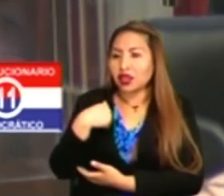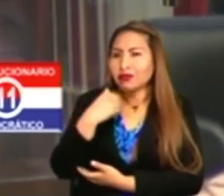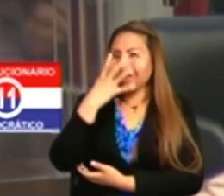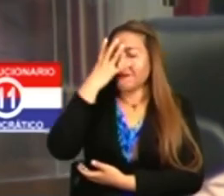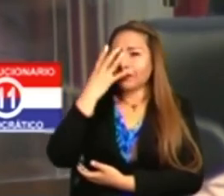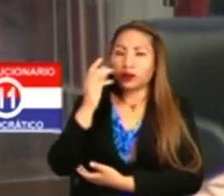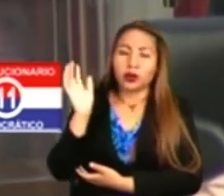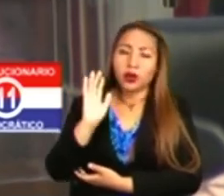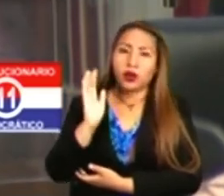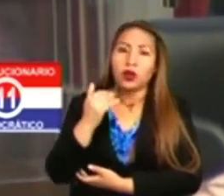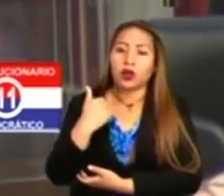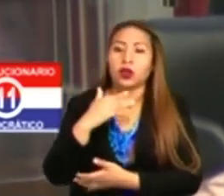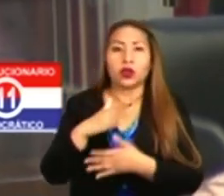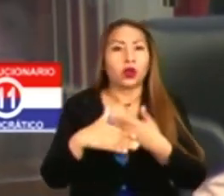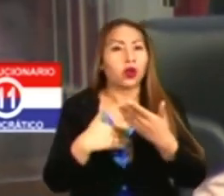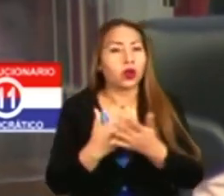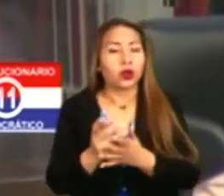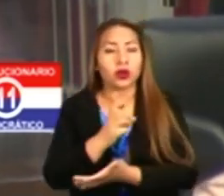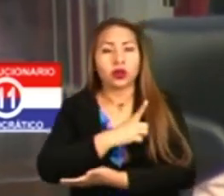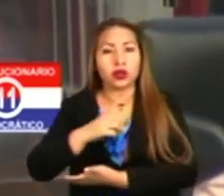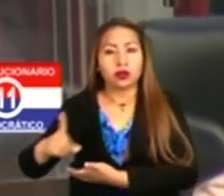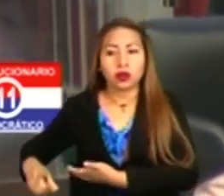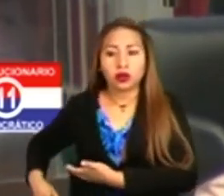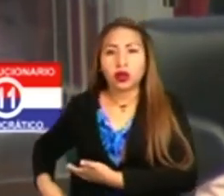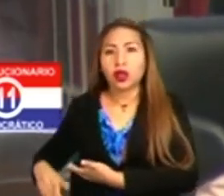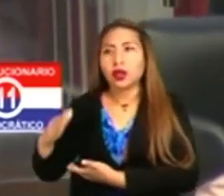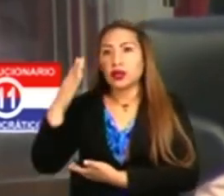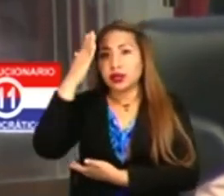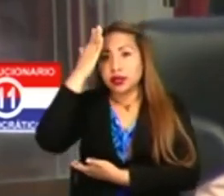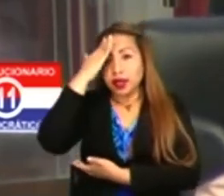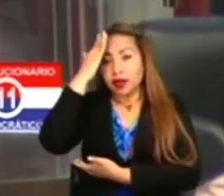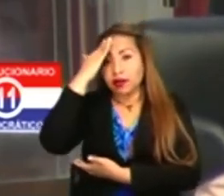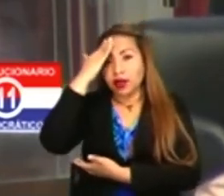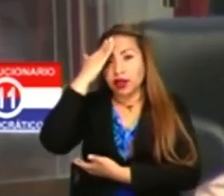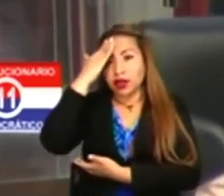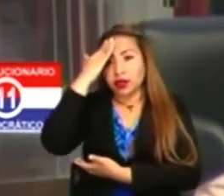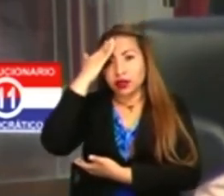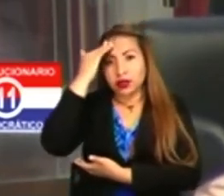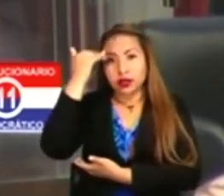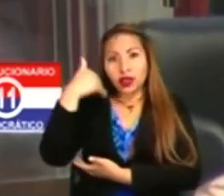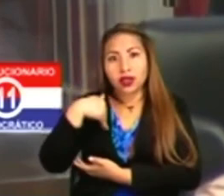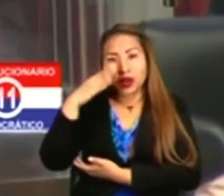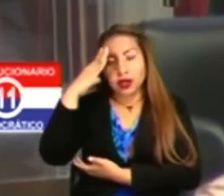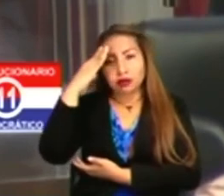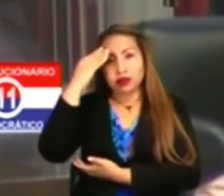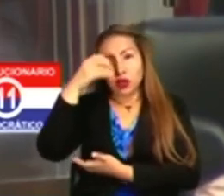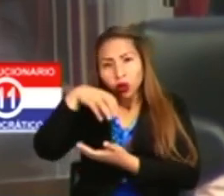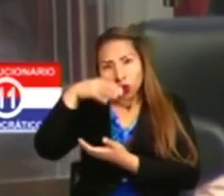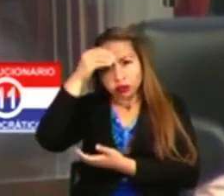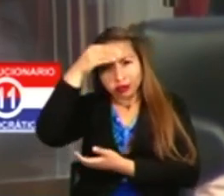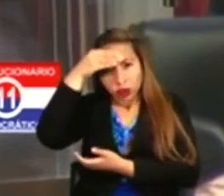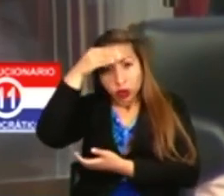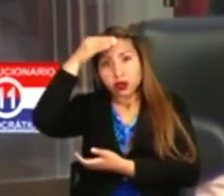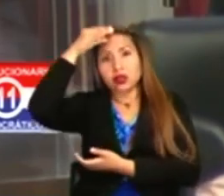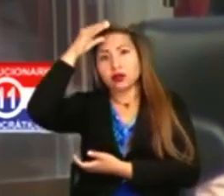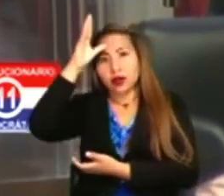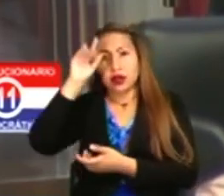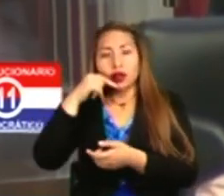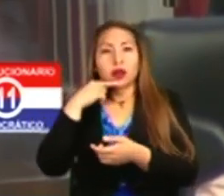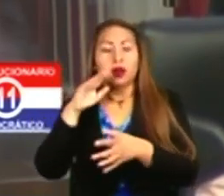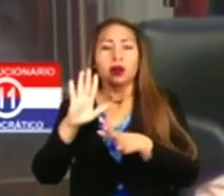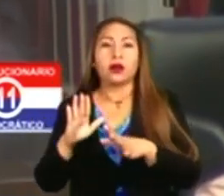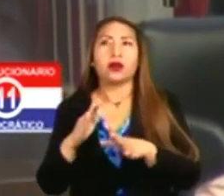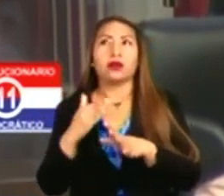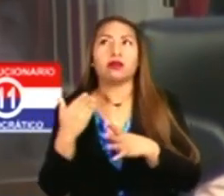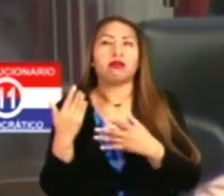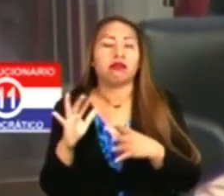conocer cuáles son las políticas económicas, máxime que hay una recesión en nuestro país